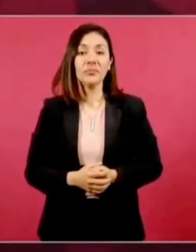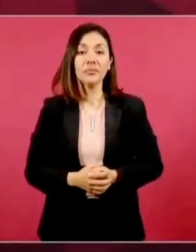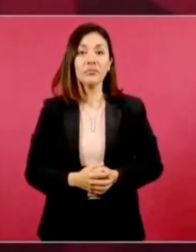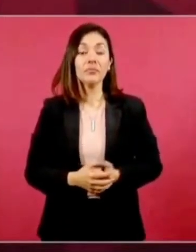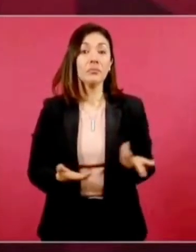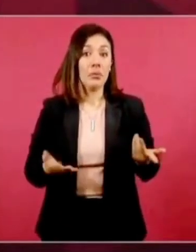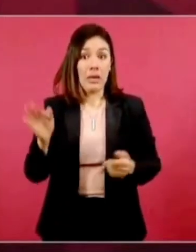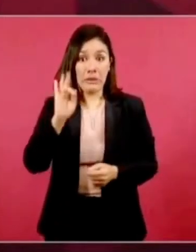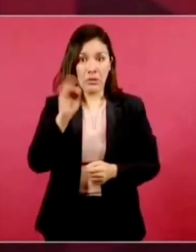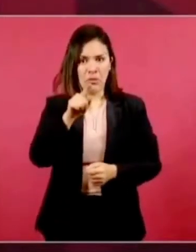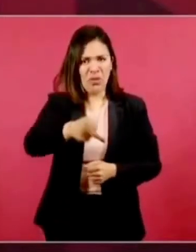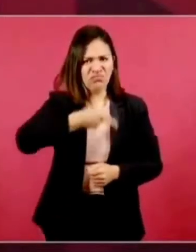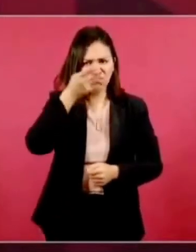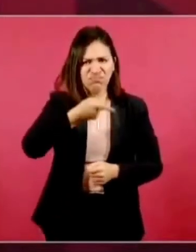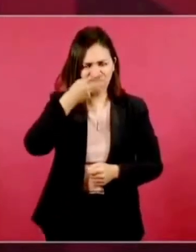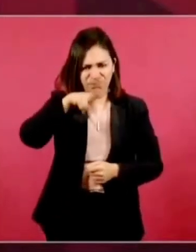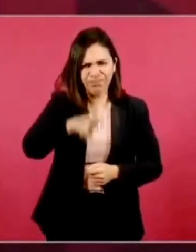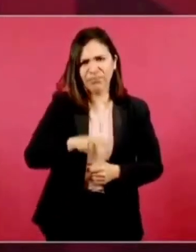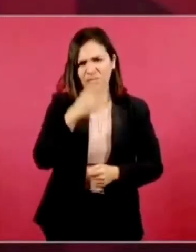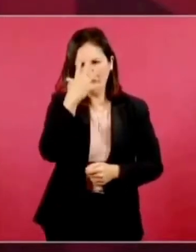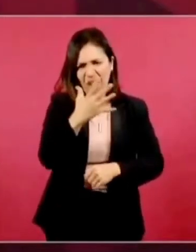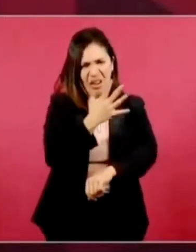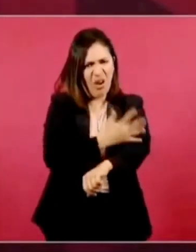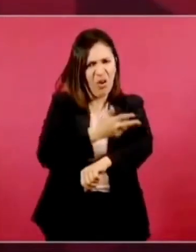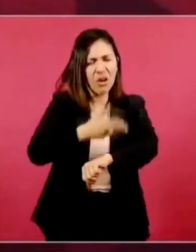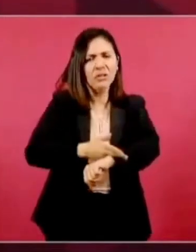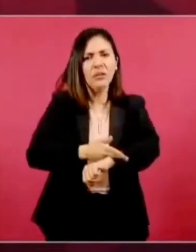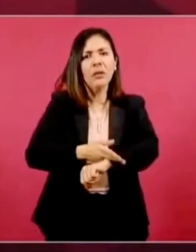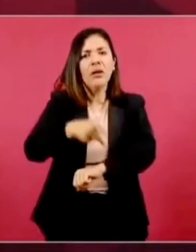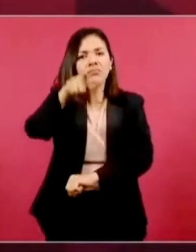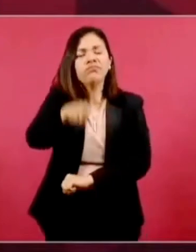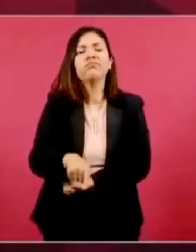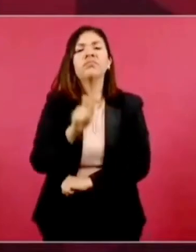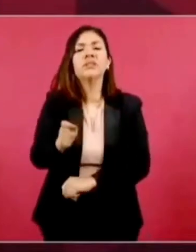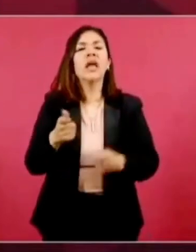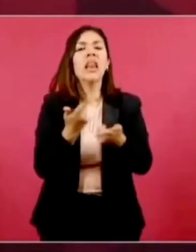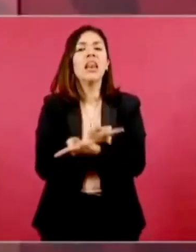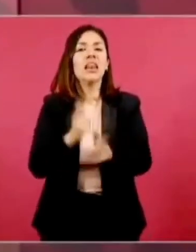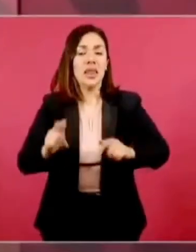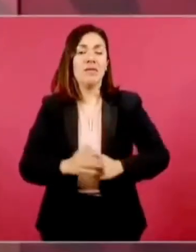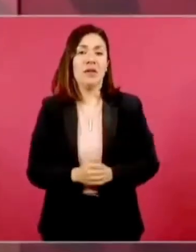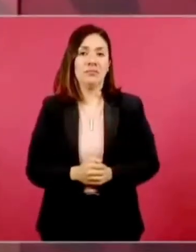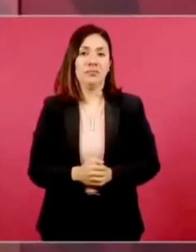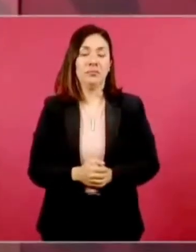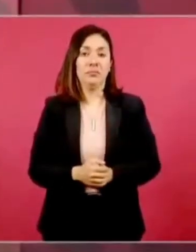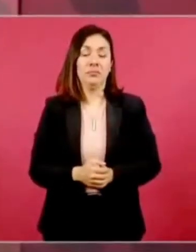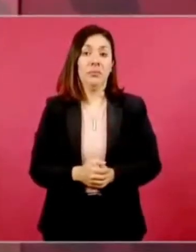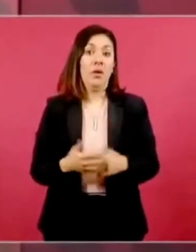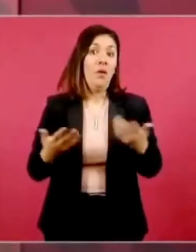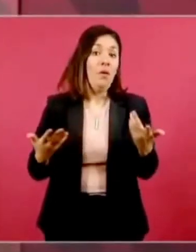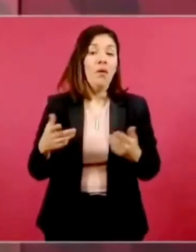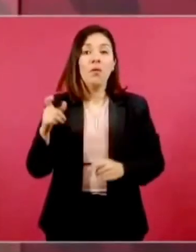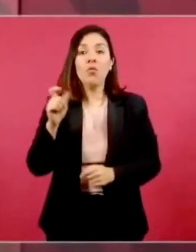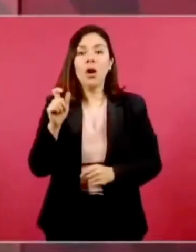Si hay honestidad, se es libre. Cuando uno se dedica